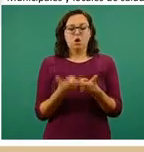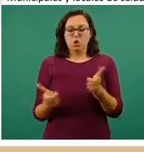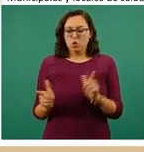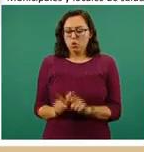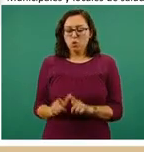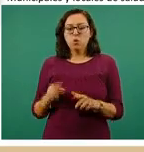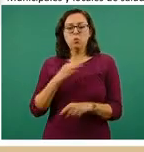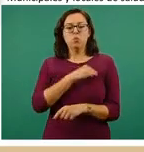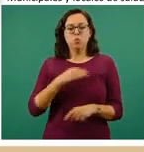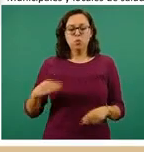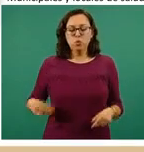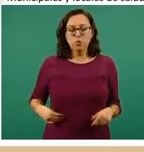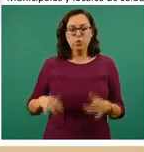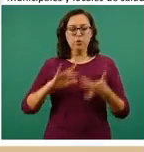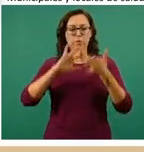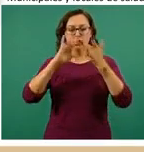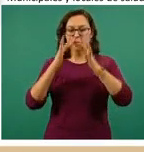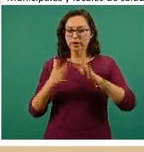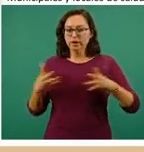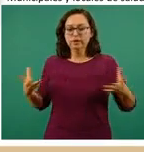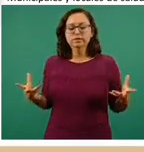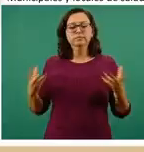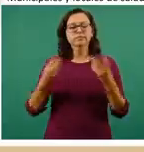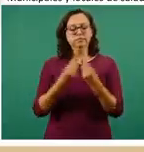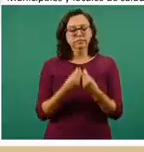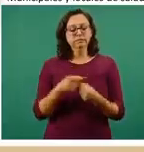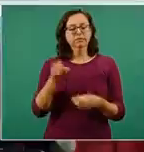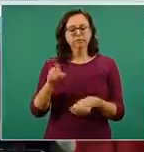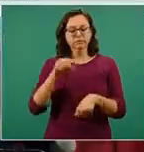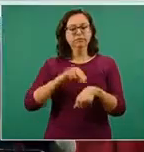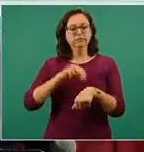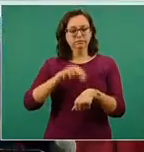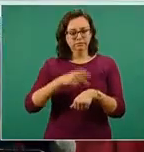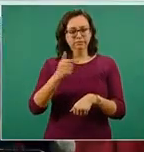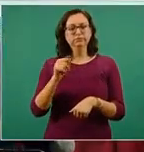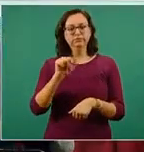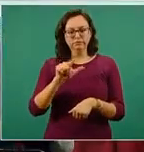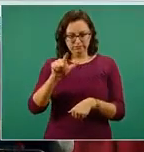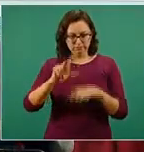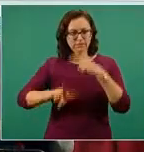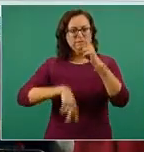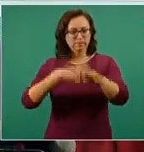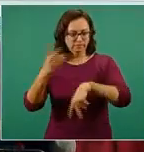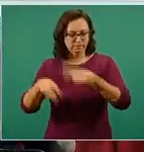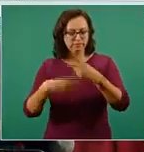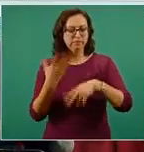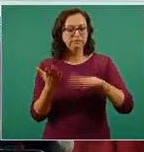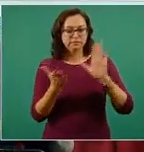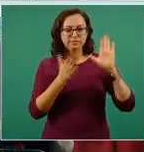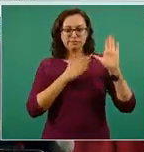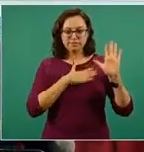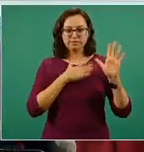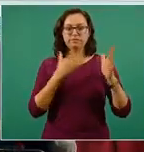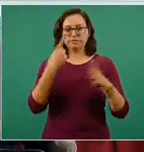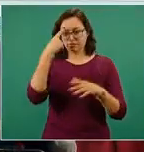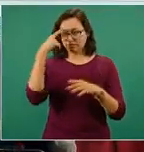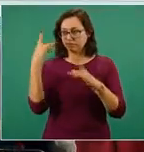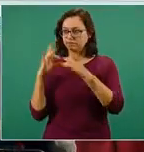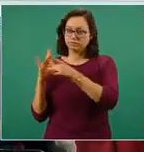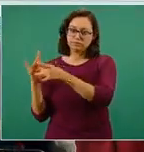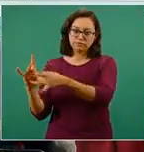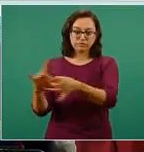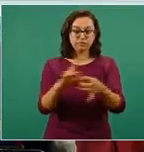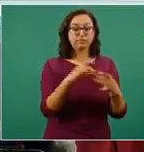de municipios por la salud, que por cierto ahí estuvo nuestro amigo el doctor Gatell tomando la protesta para que pudiéramos enlazarnos